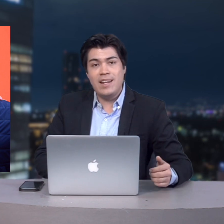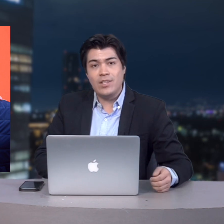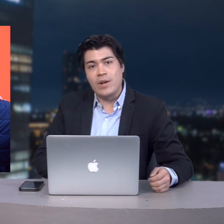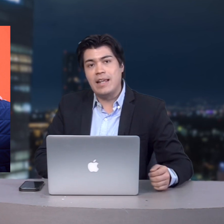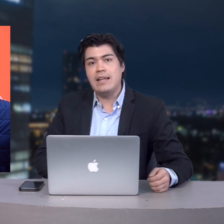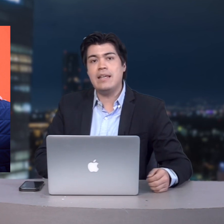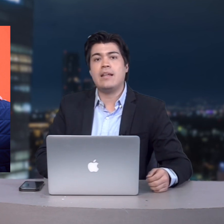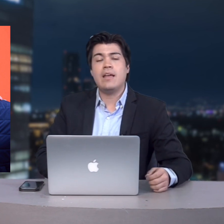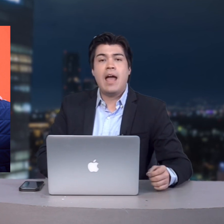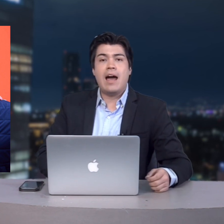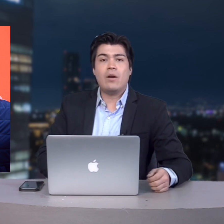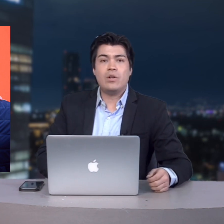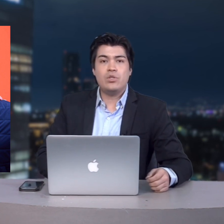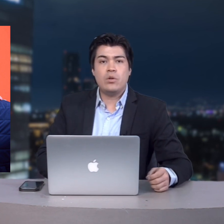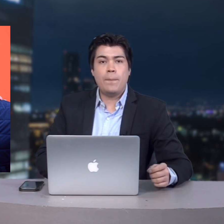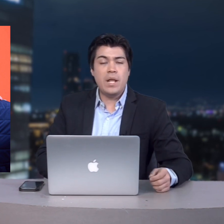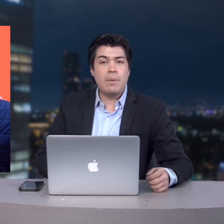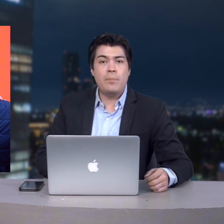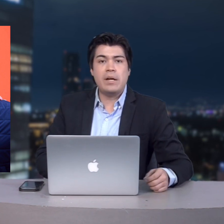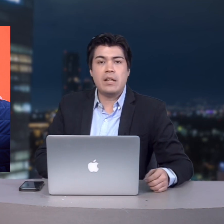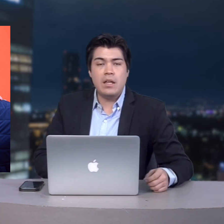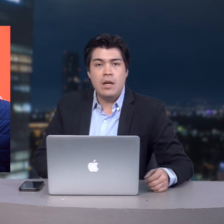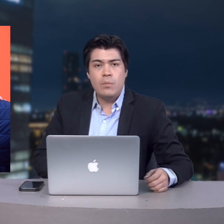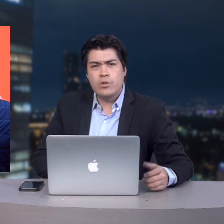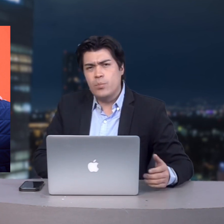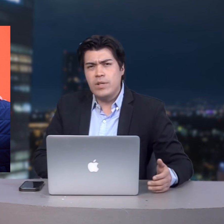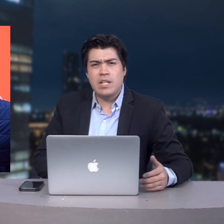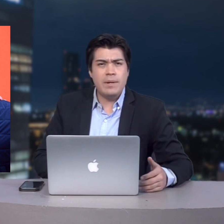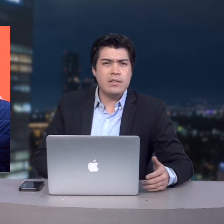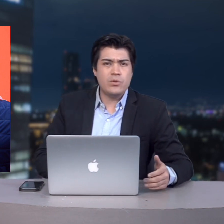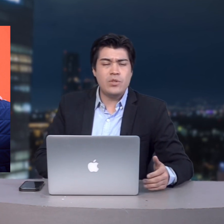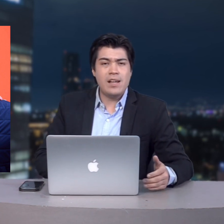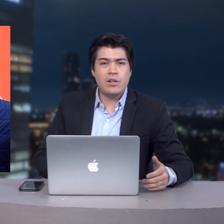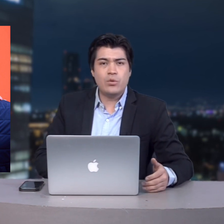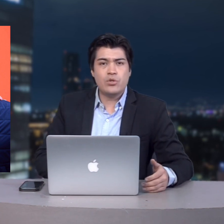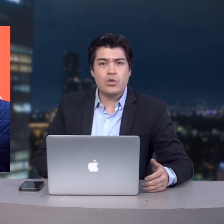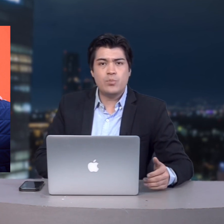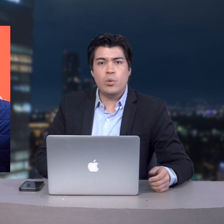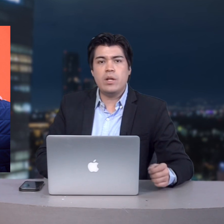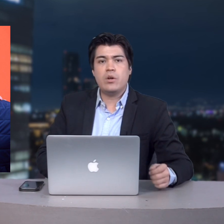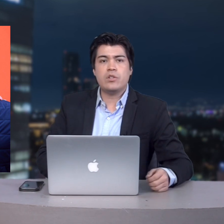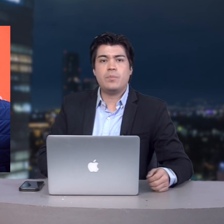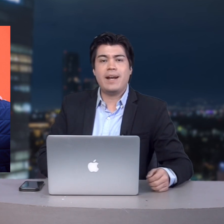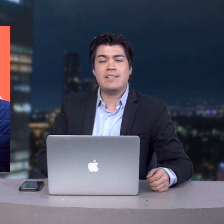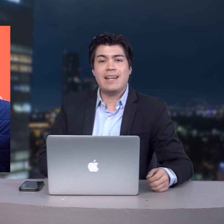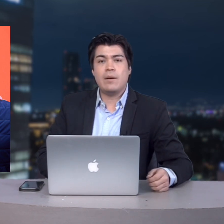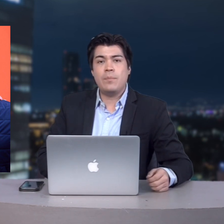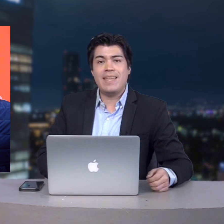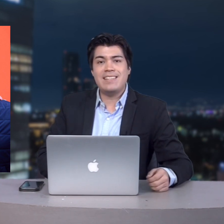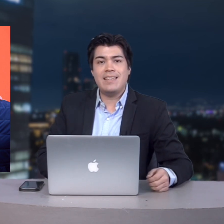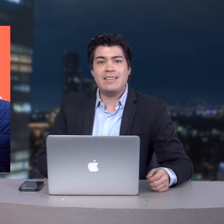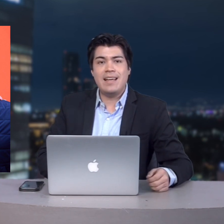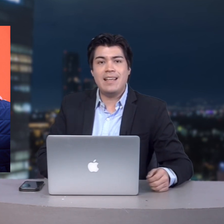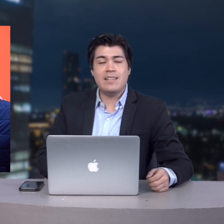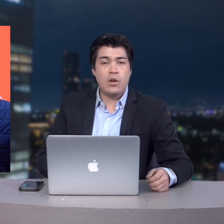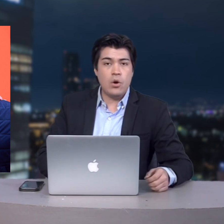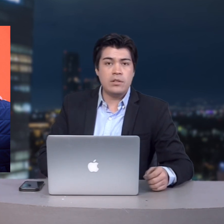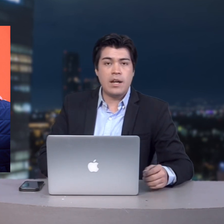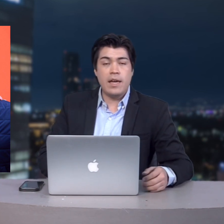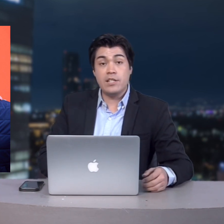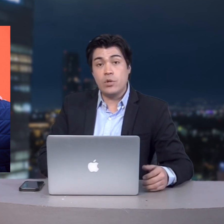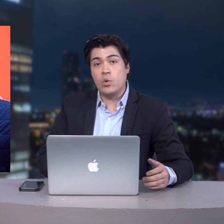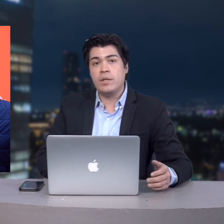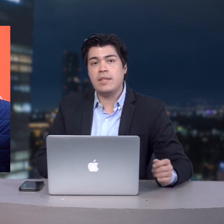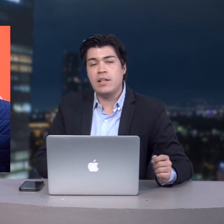Nacional electoral el INE a la coalición pripan PRD por supuestamente usar recursos públicos para hacer campañas digitales en